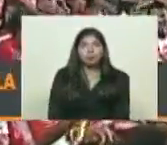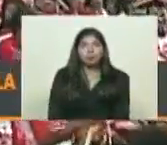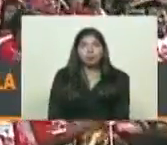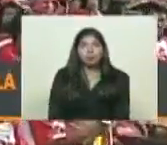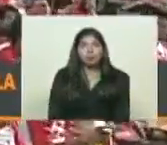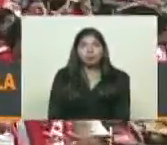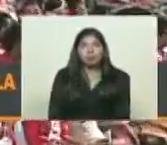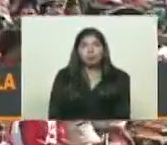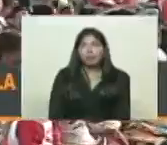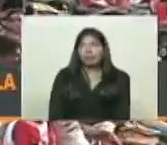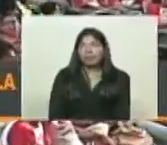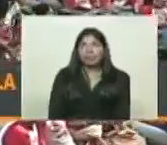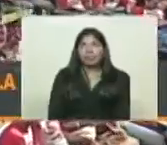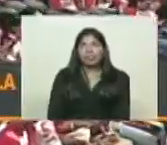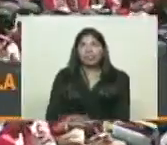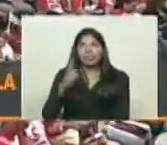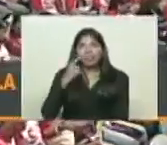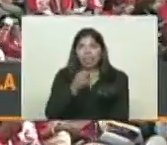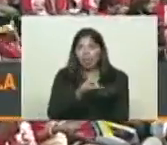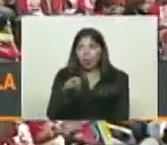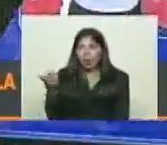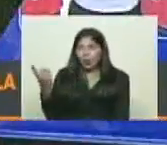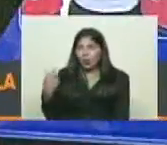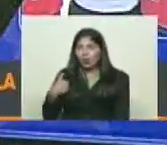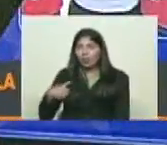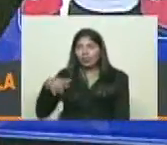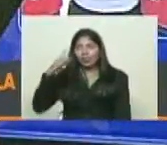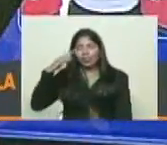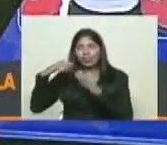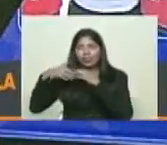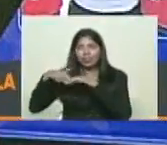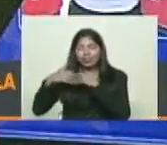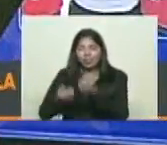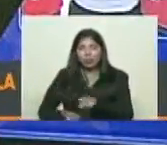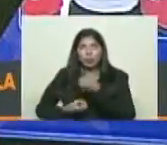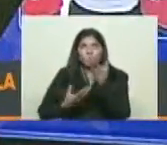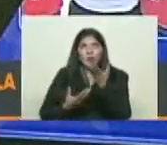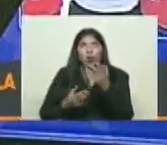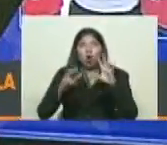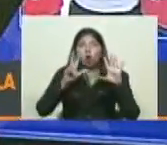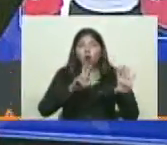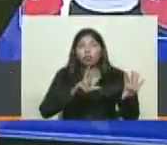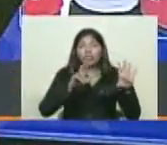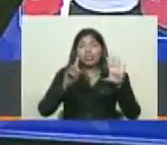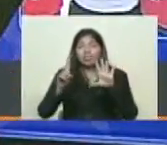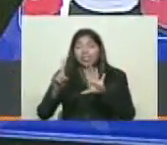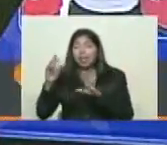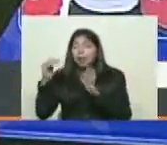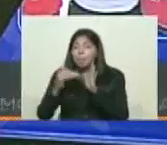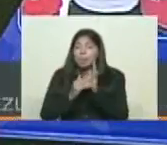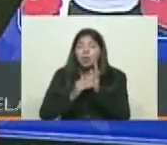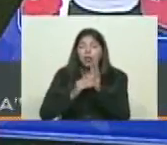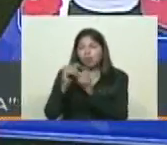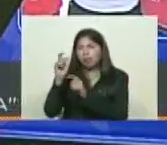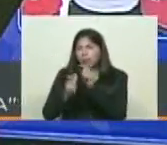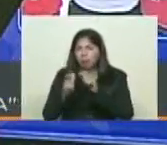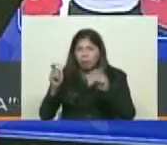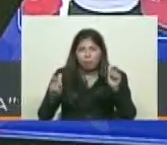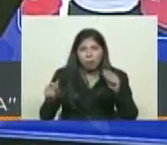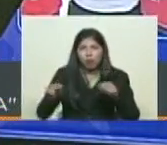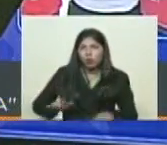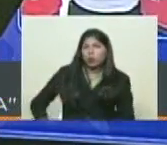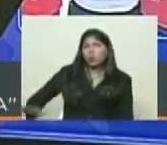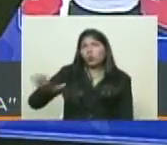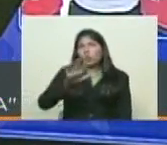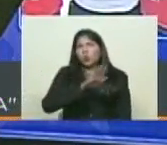De ser la voz de todos ustedes, de decir que somos más de 86 mil brigadistas en todo el